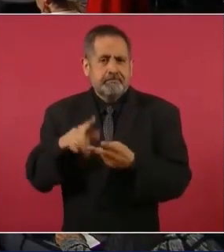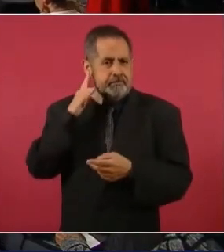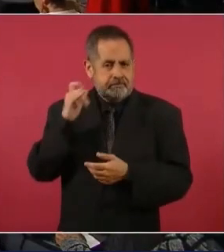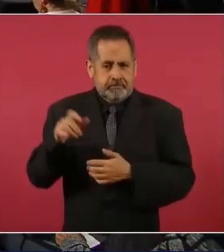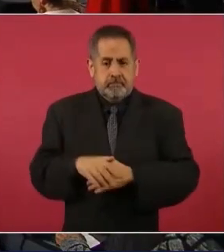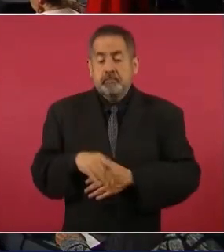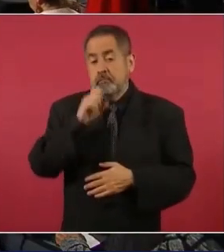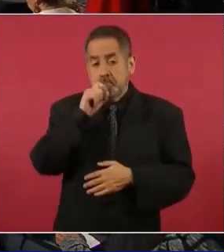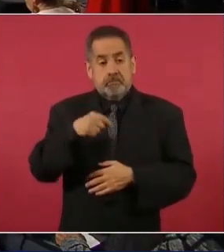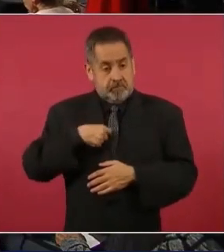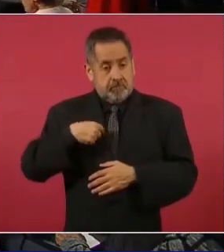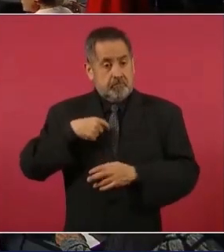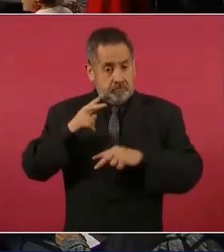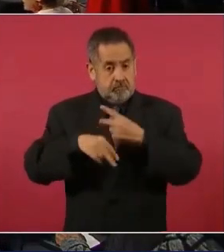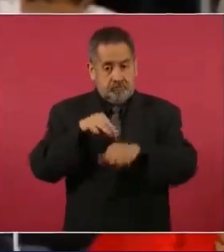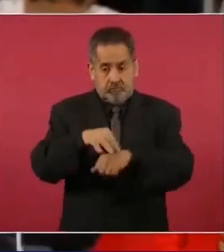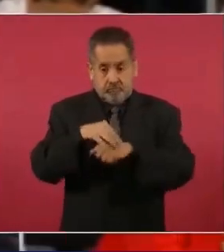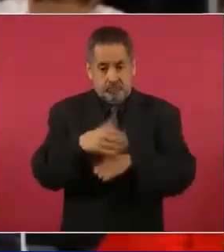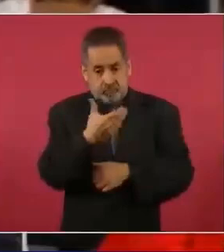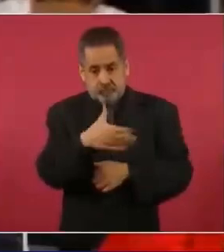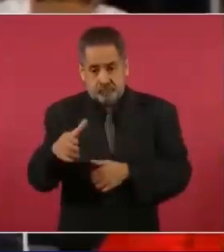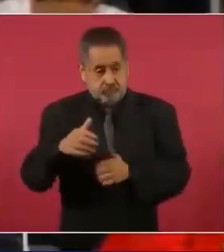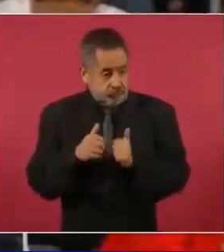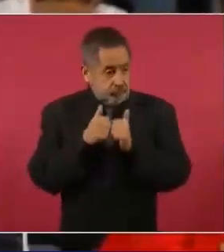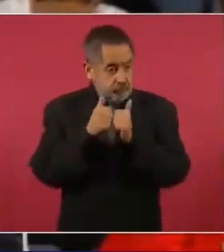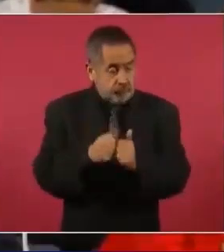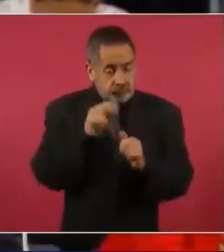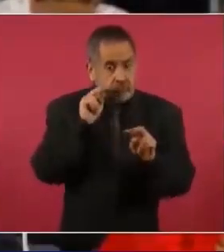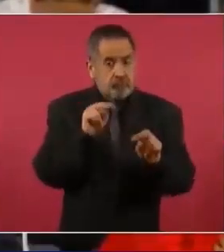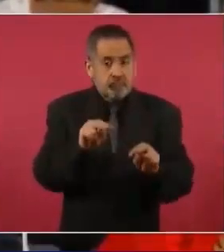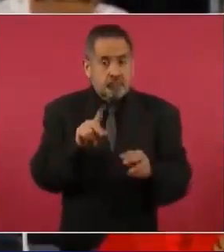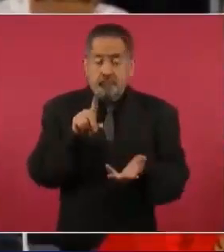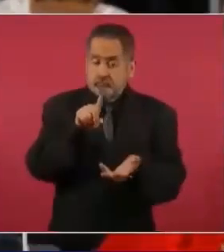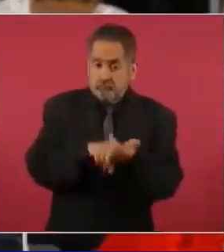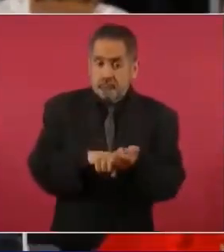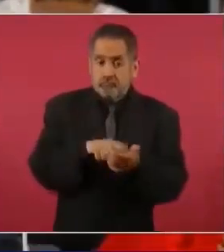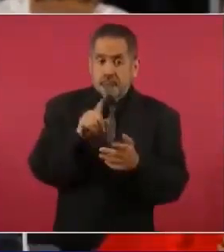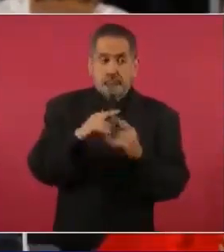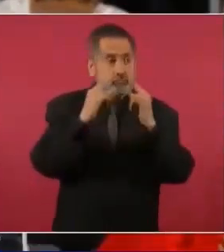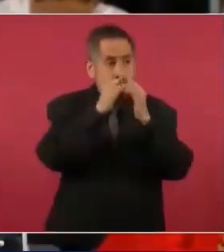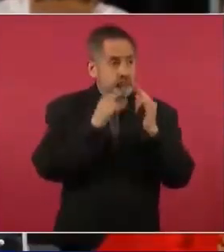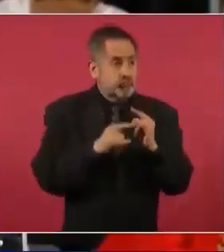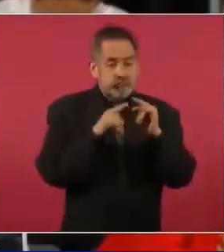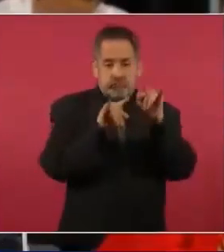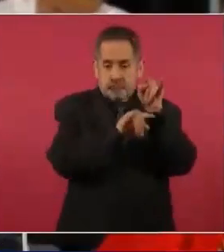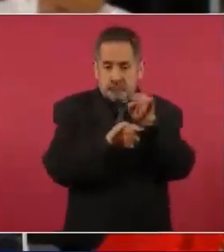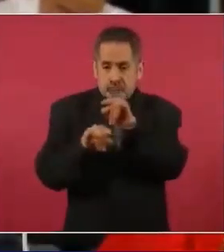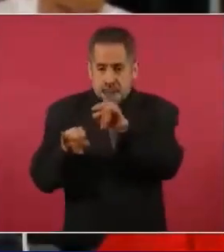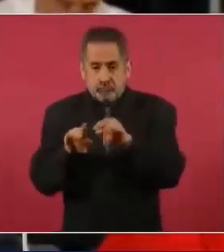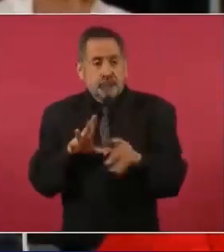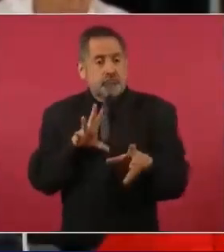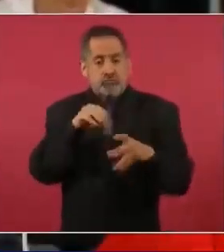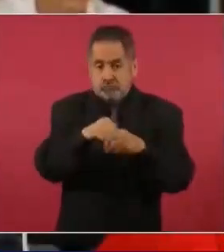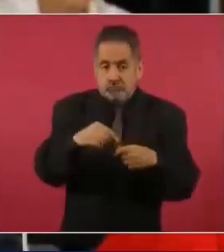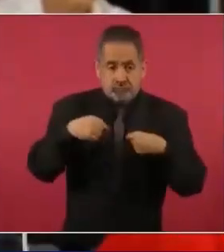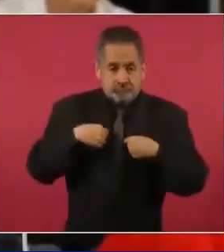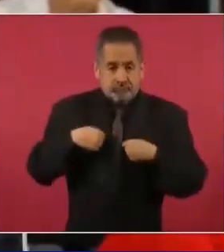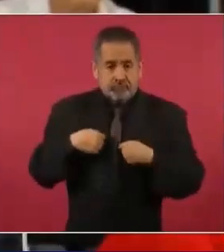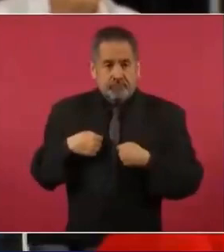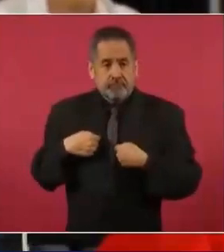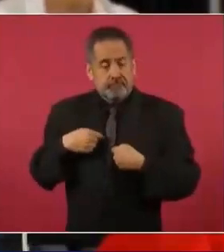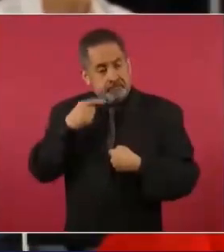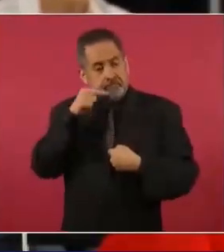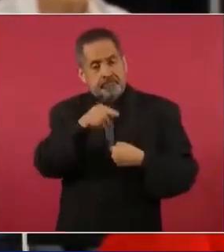estado en los campos agrícolas, me he quedado en sus albergues de muchos de nuestros hermanos